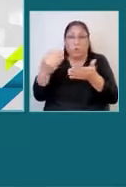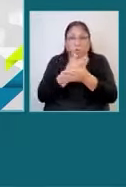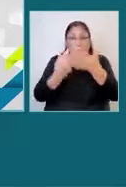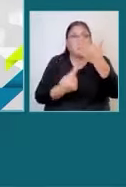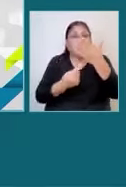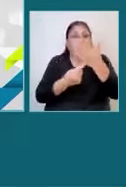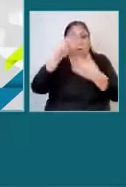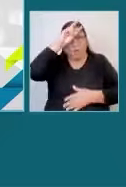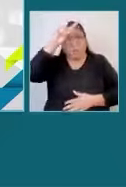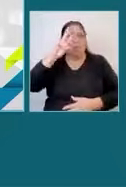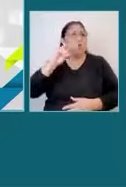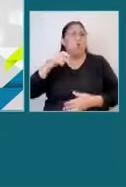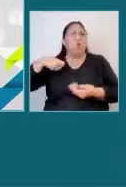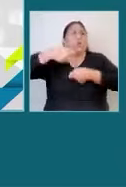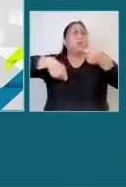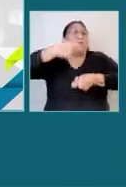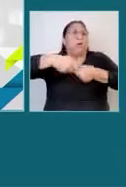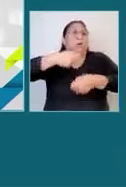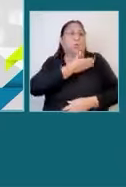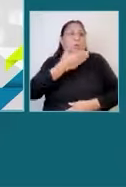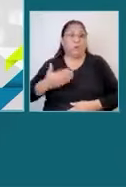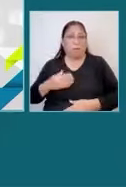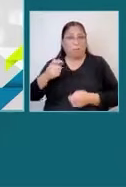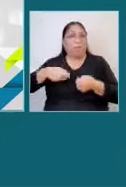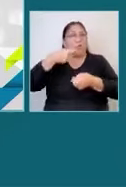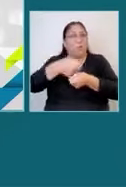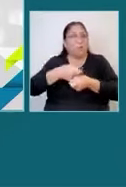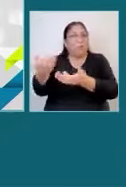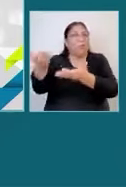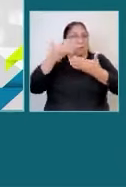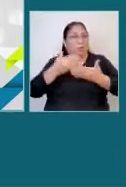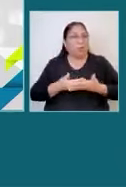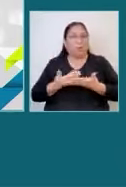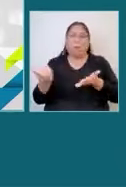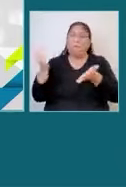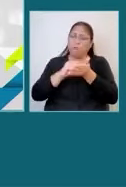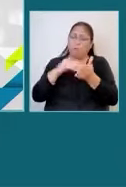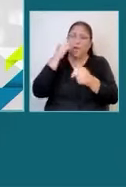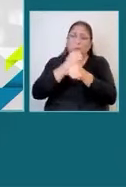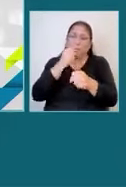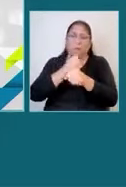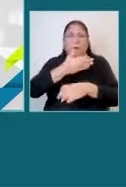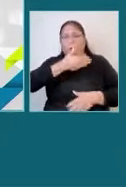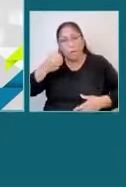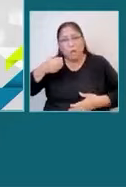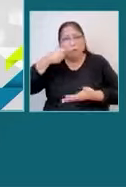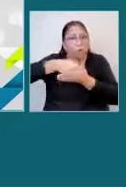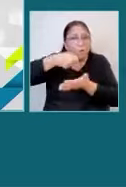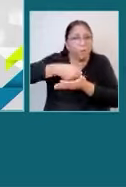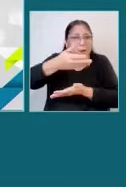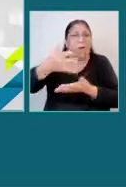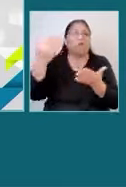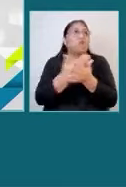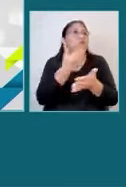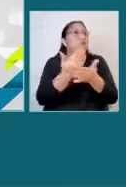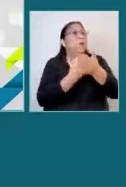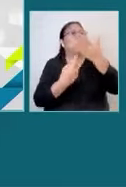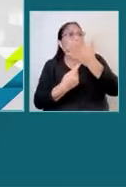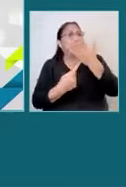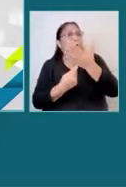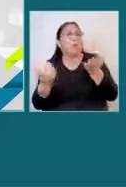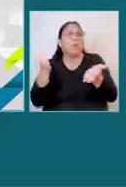es un gasto por parte del Estado, sino es una inversión que retorna con más trabajo, con mejores sueldos, con mayor innovación, mayor